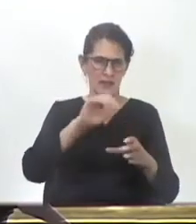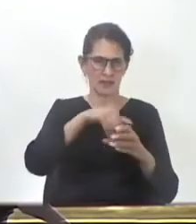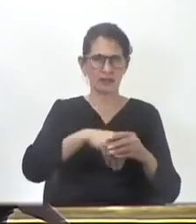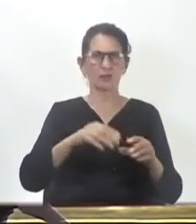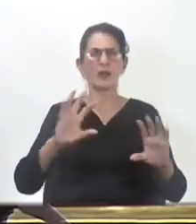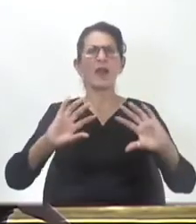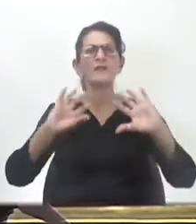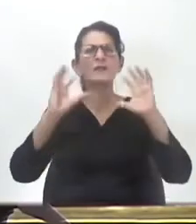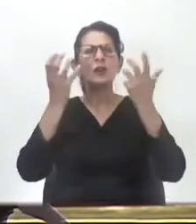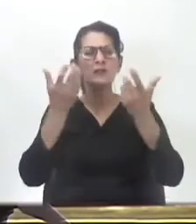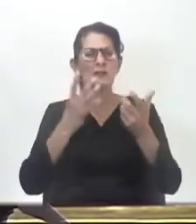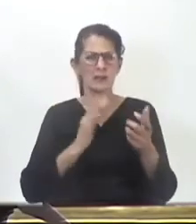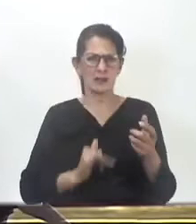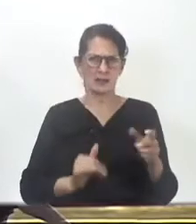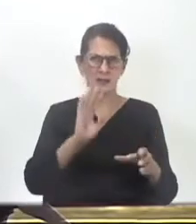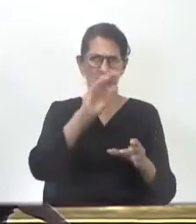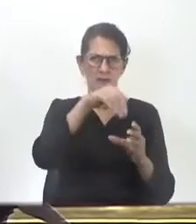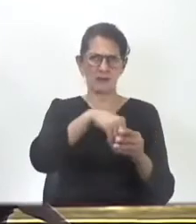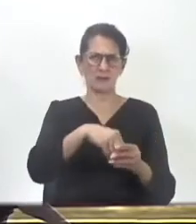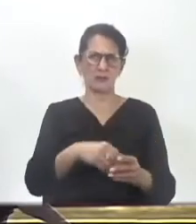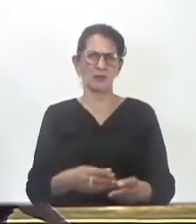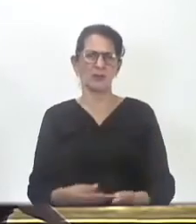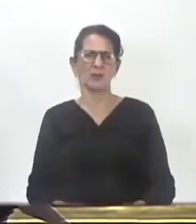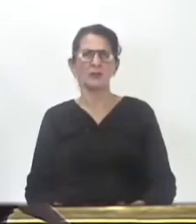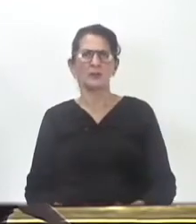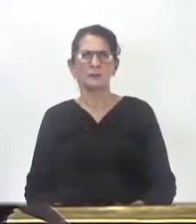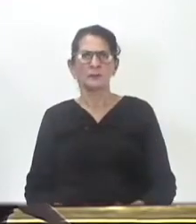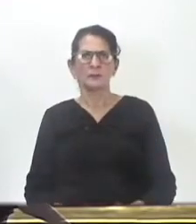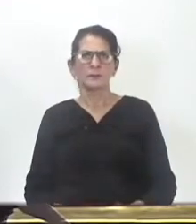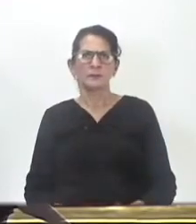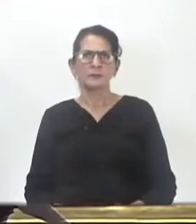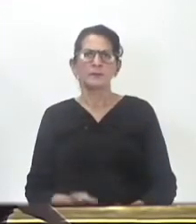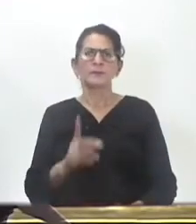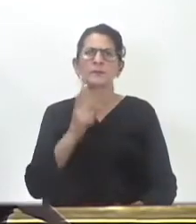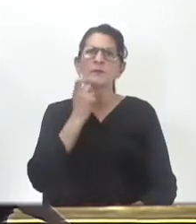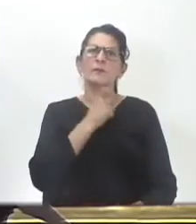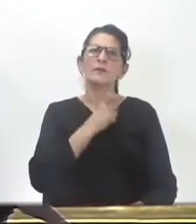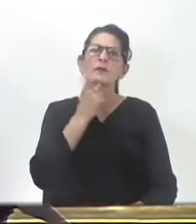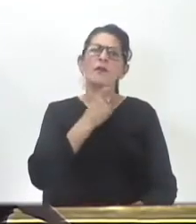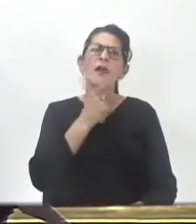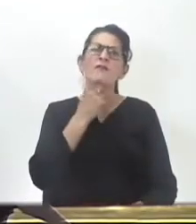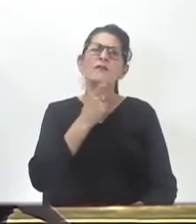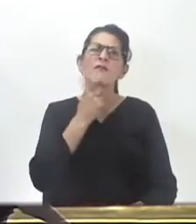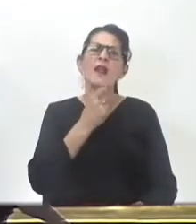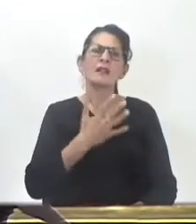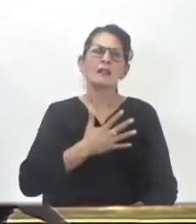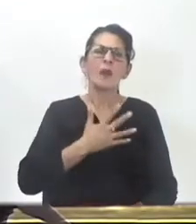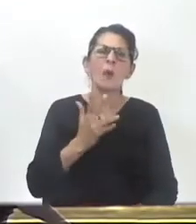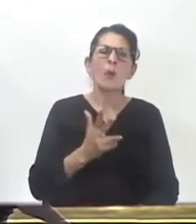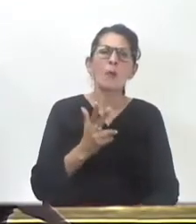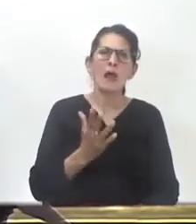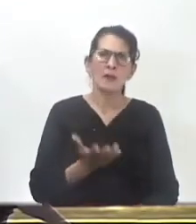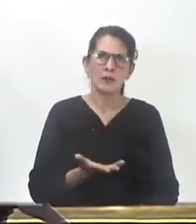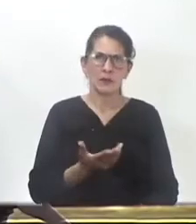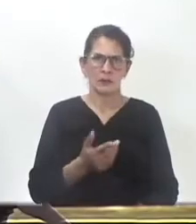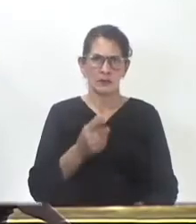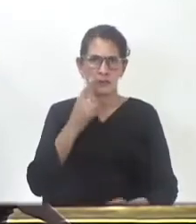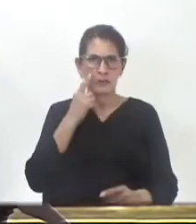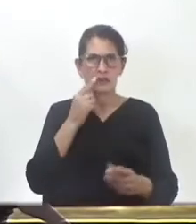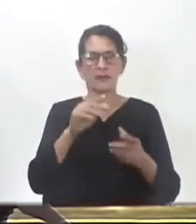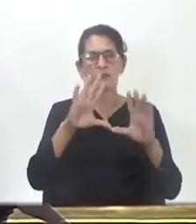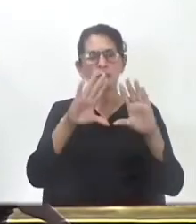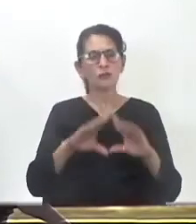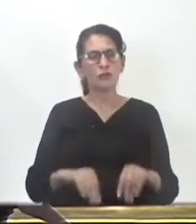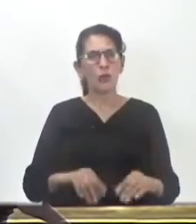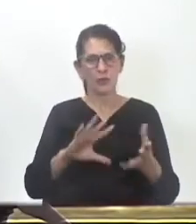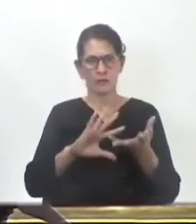que se vive dentro del sistema penitenciario, con la falta de dignidad humana, estructural y de todo